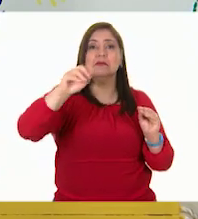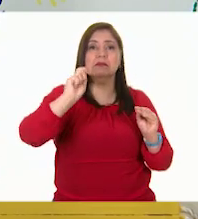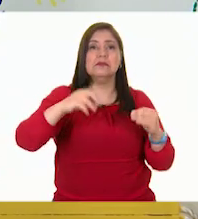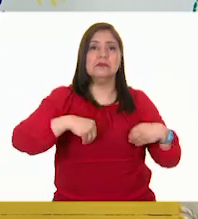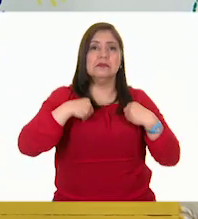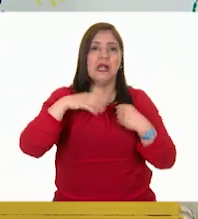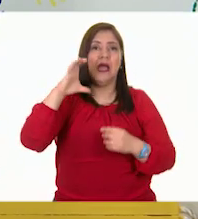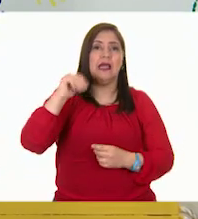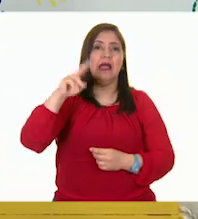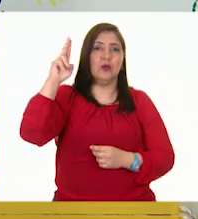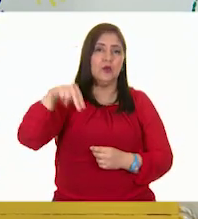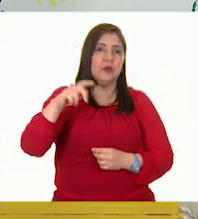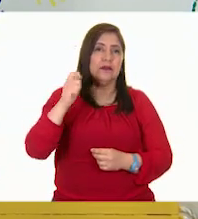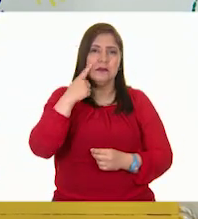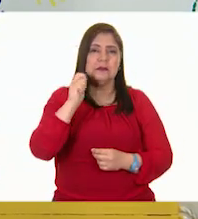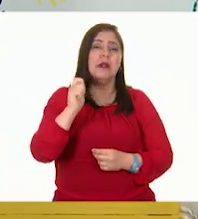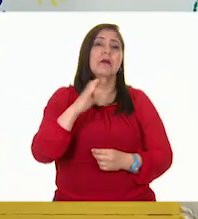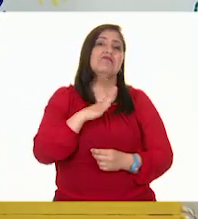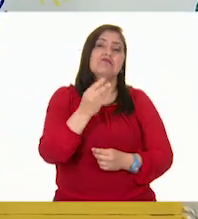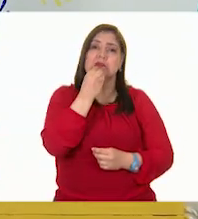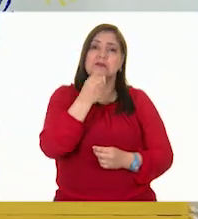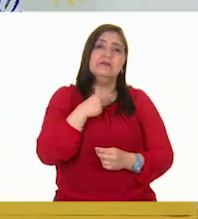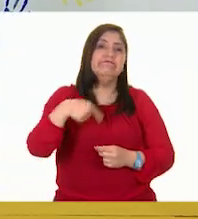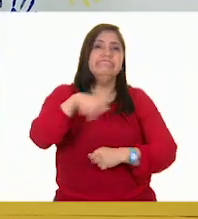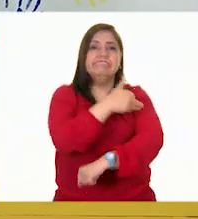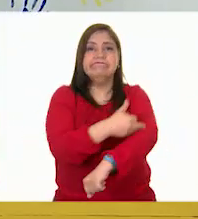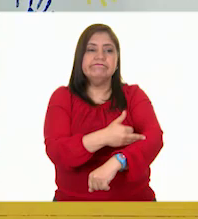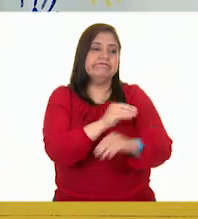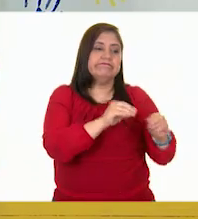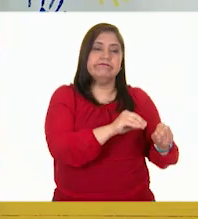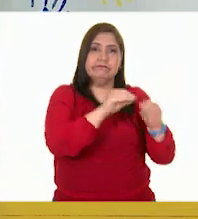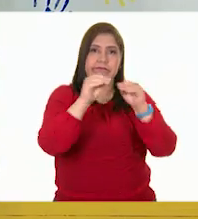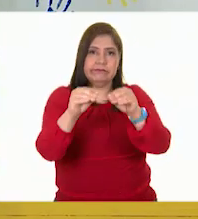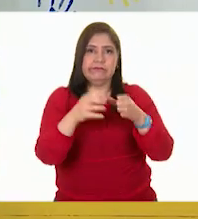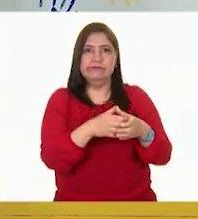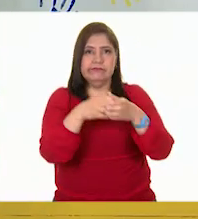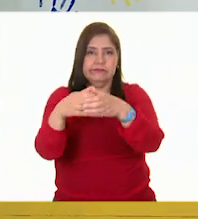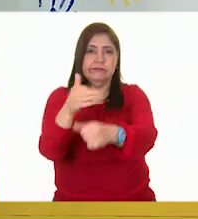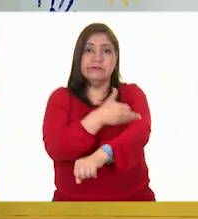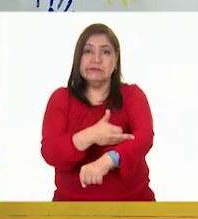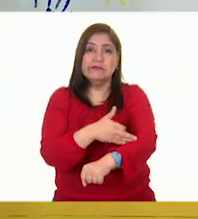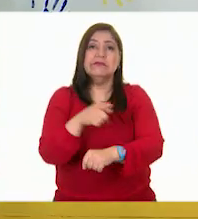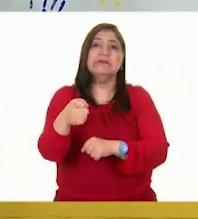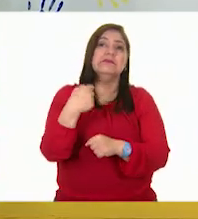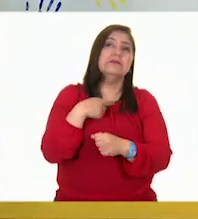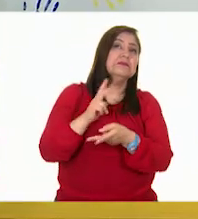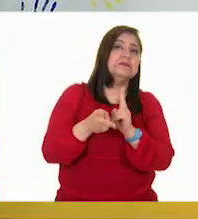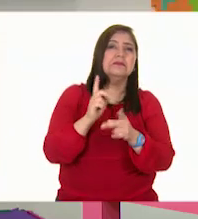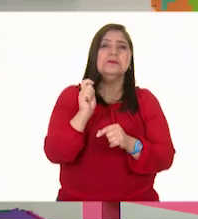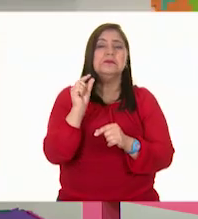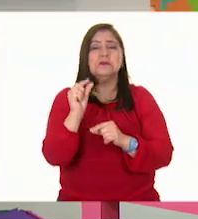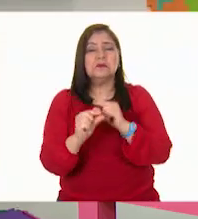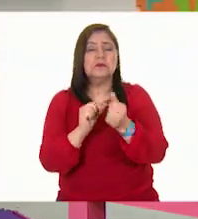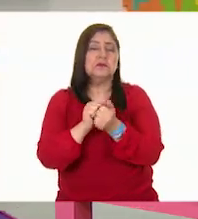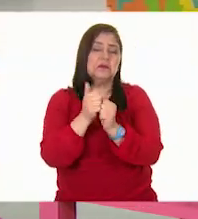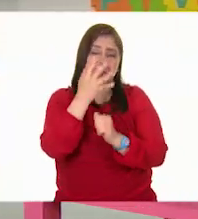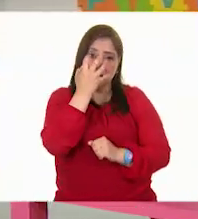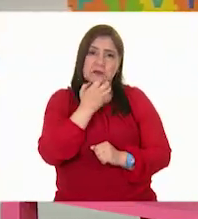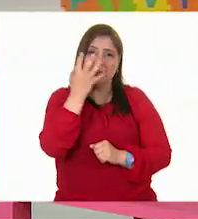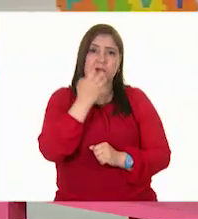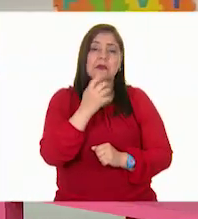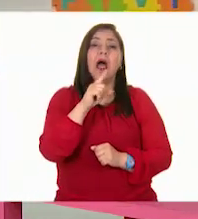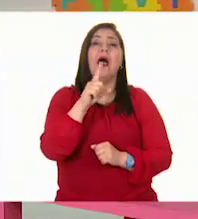por trabajo. Su familia ¿Verdad? tuvo que mudarse y allá no le hablaban y eso lo ponía muy triste. Y Lo poco a ponía poco nervioso. le